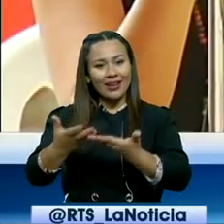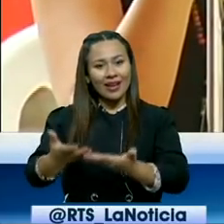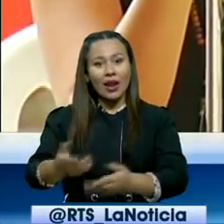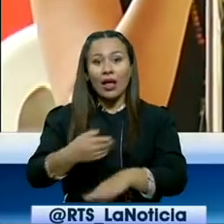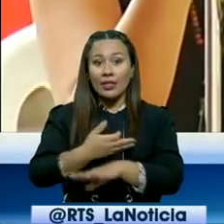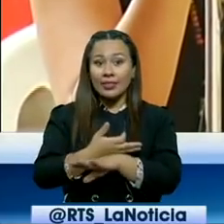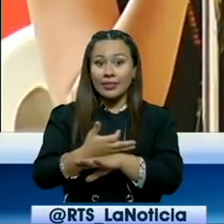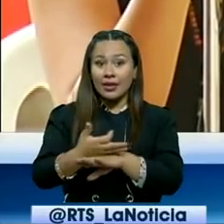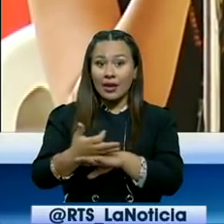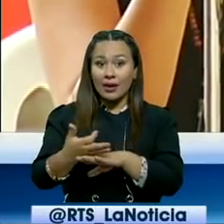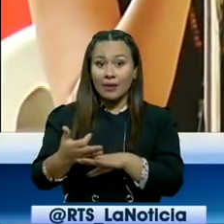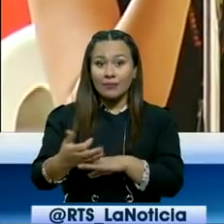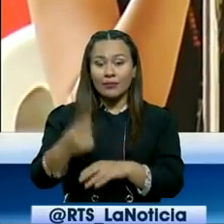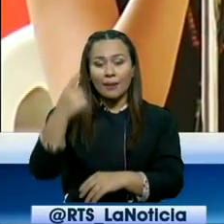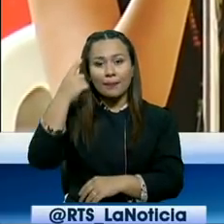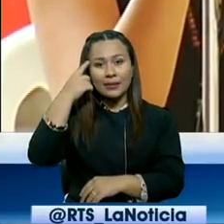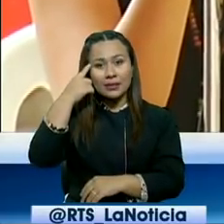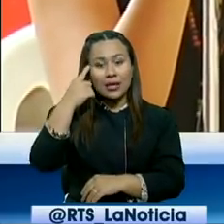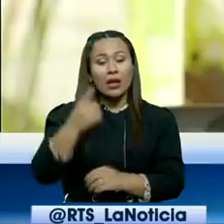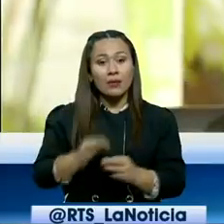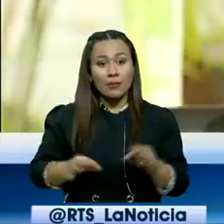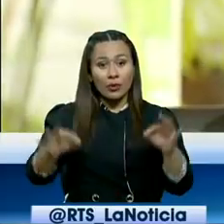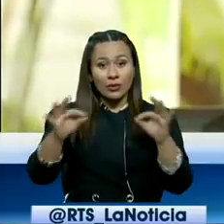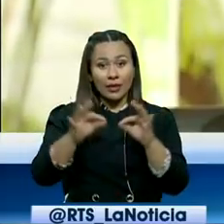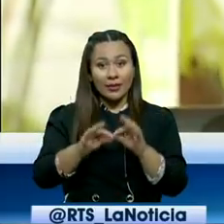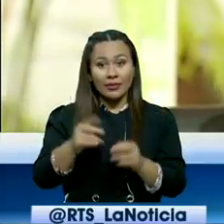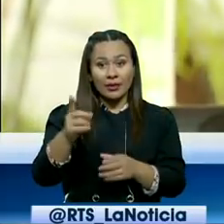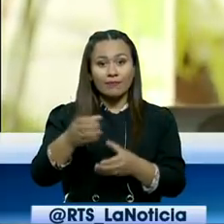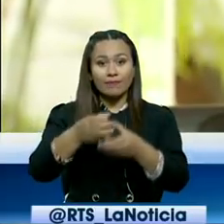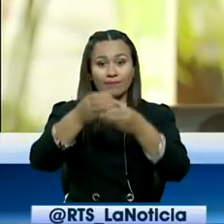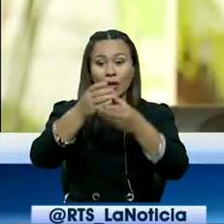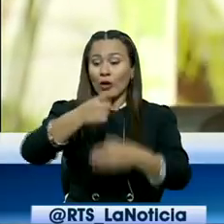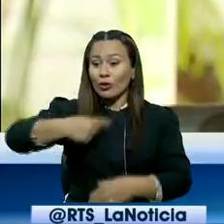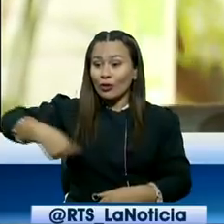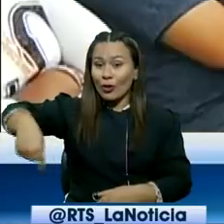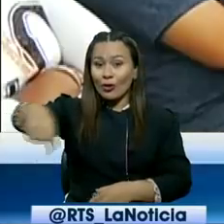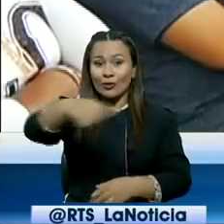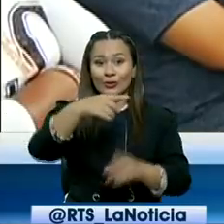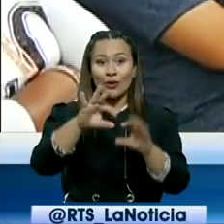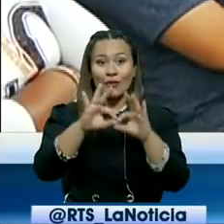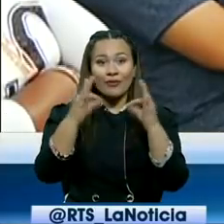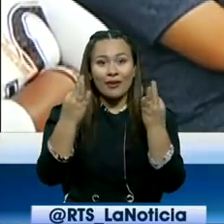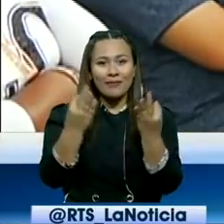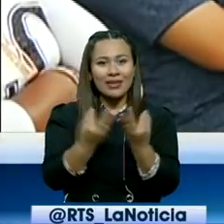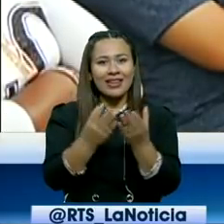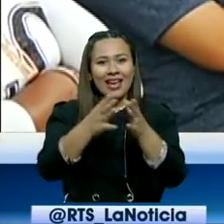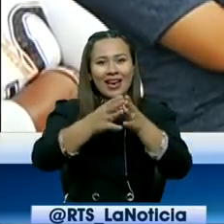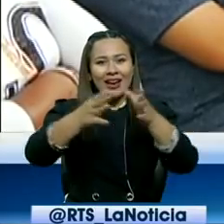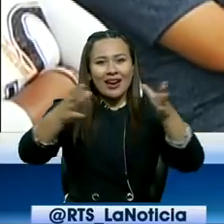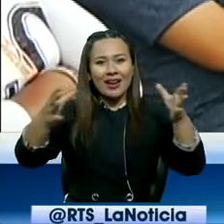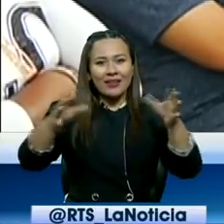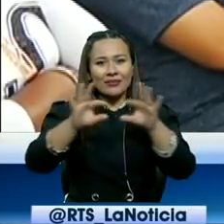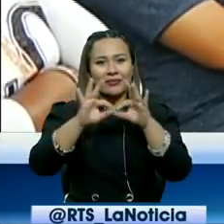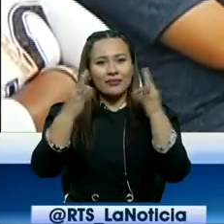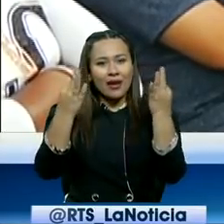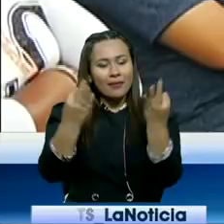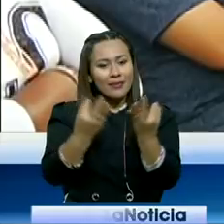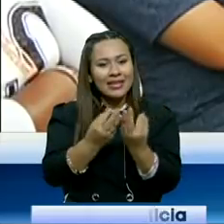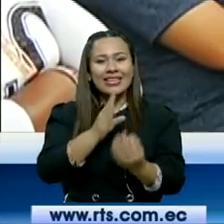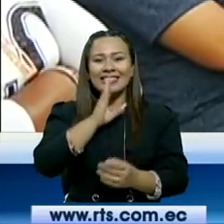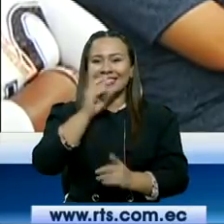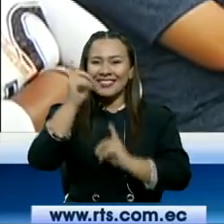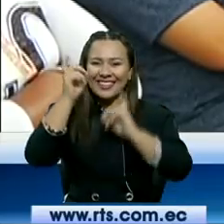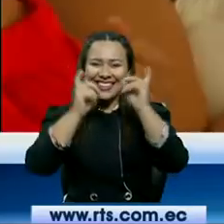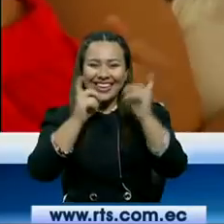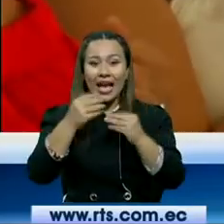Durante el evento, la reflexión estuvo presente y que todos somos una familia, una gran familia que lucha por entretener,